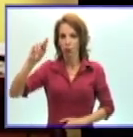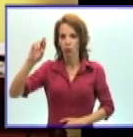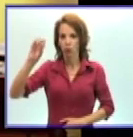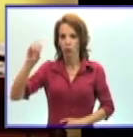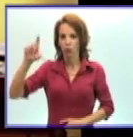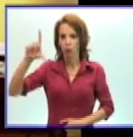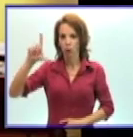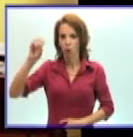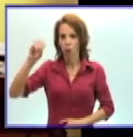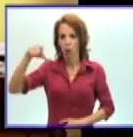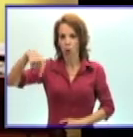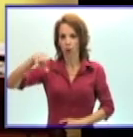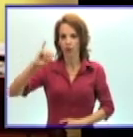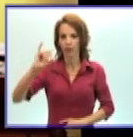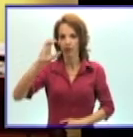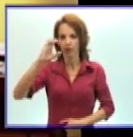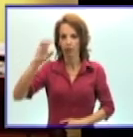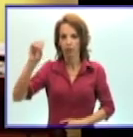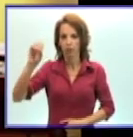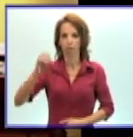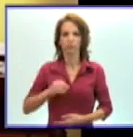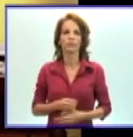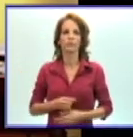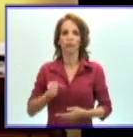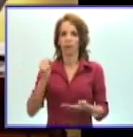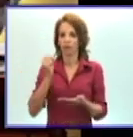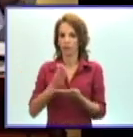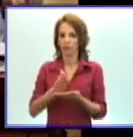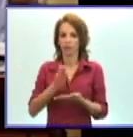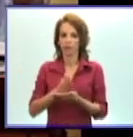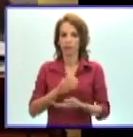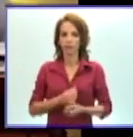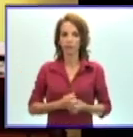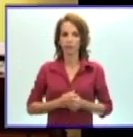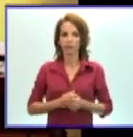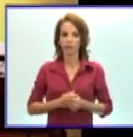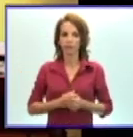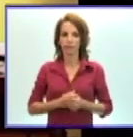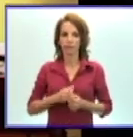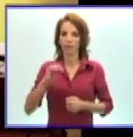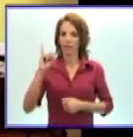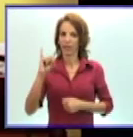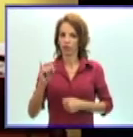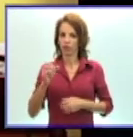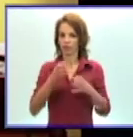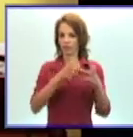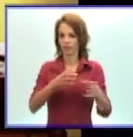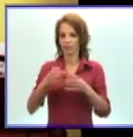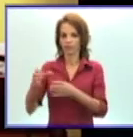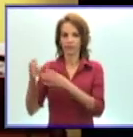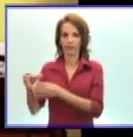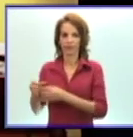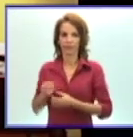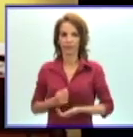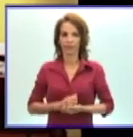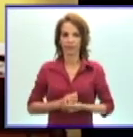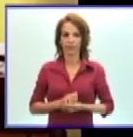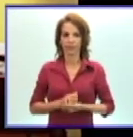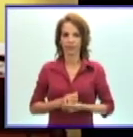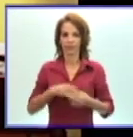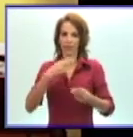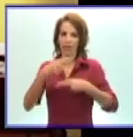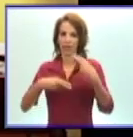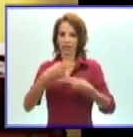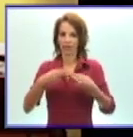que permitiera realizar todas las actividades propias de ese lugar. Por lo tanto, estas son